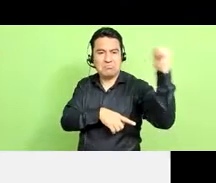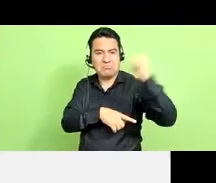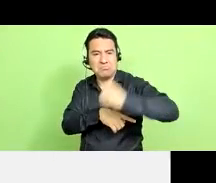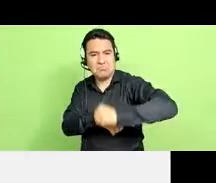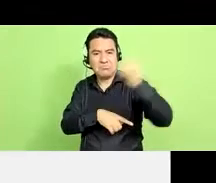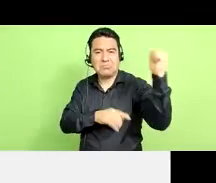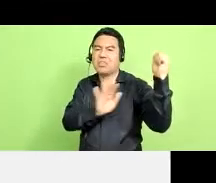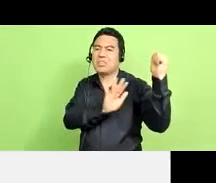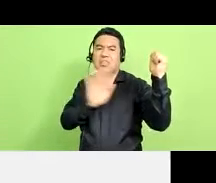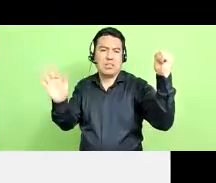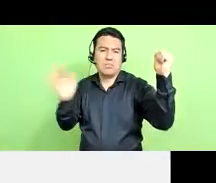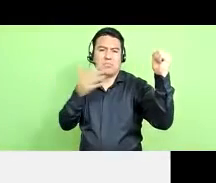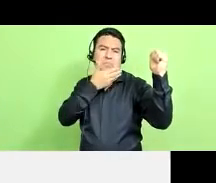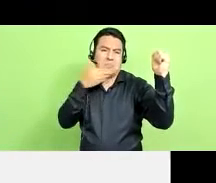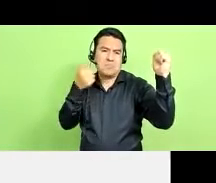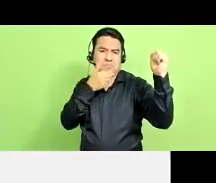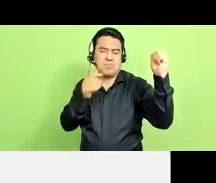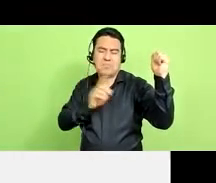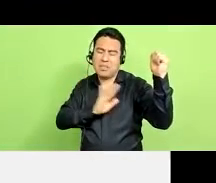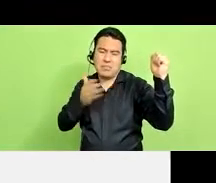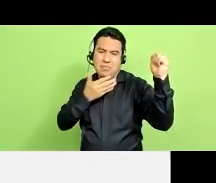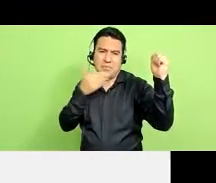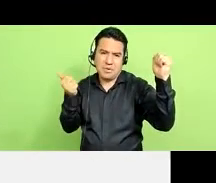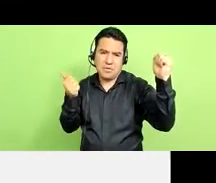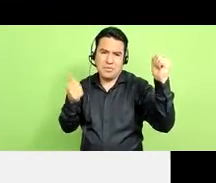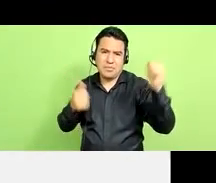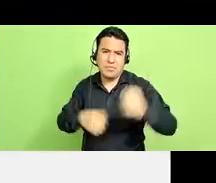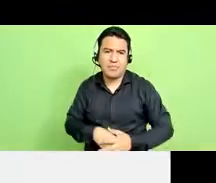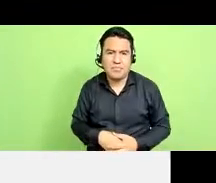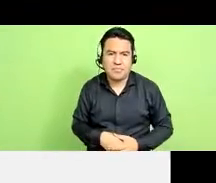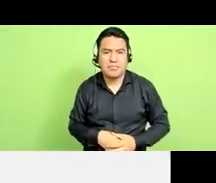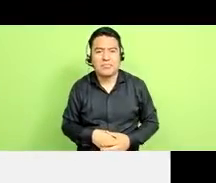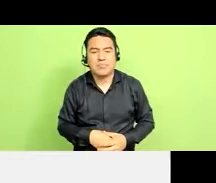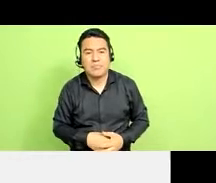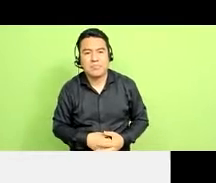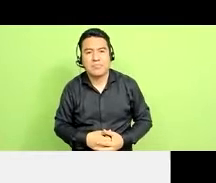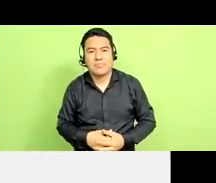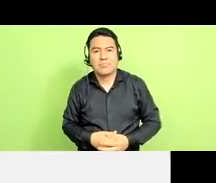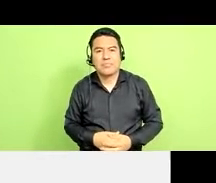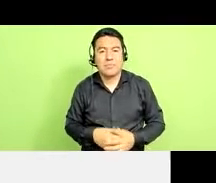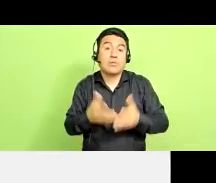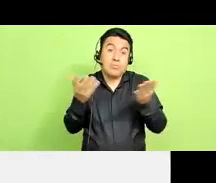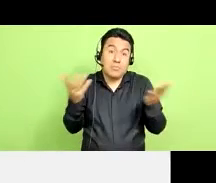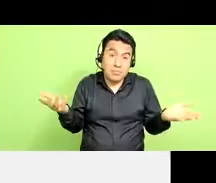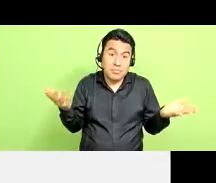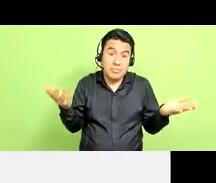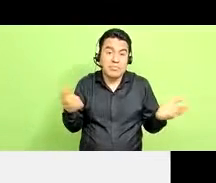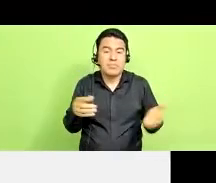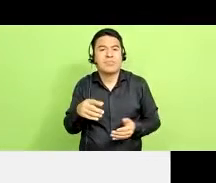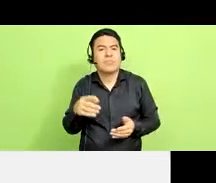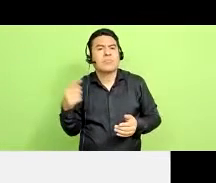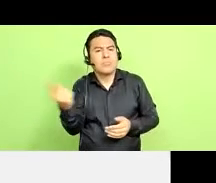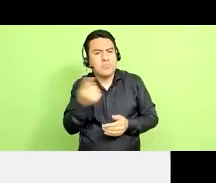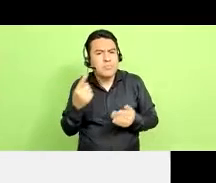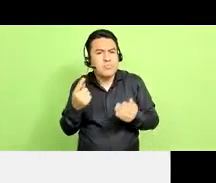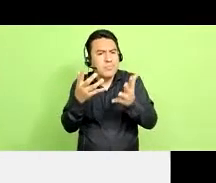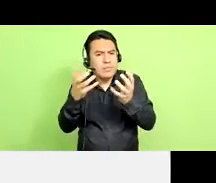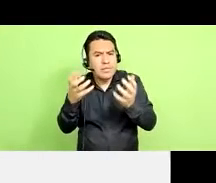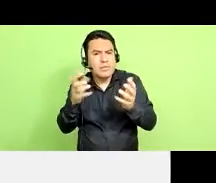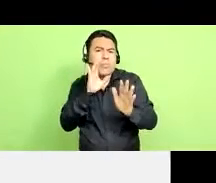lucha constante en las edificaciones debido a las dimensiones entonces para evitar el incumplimiento del